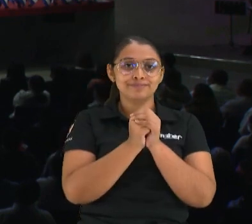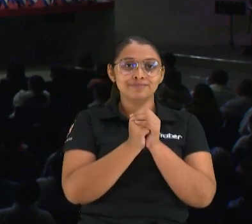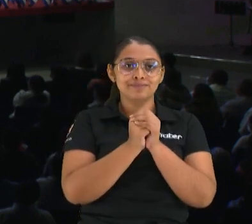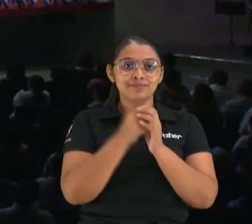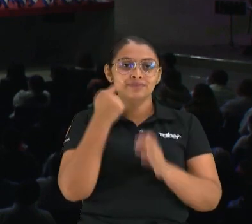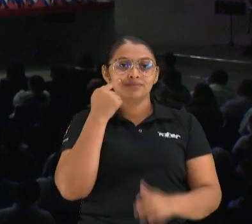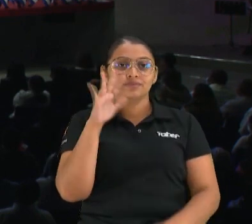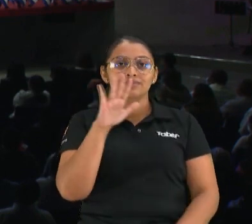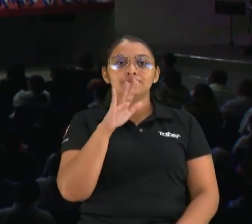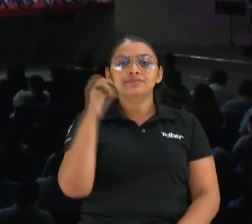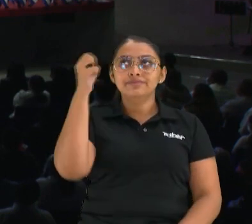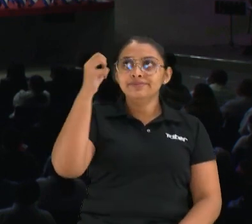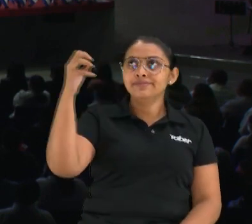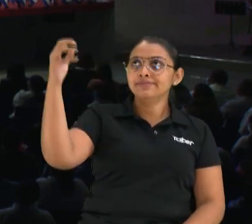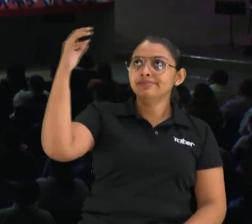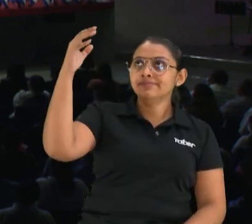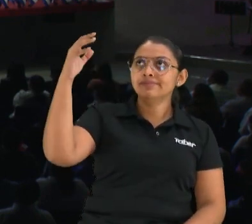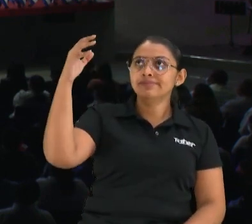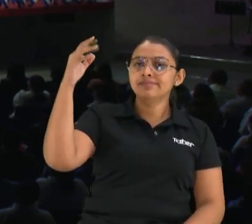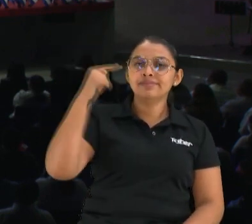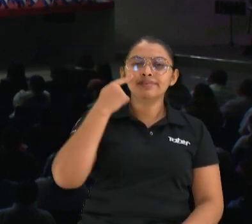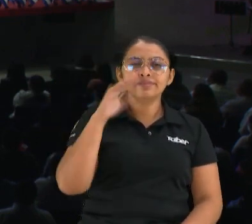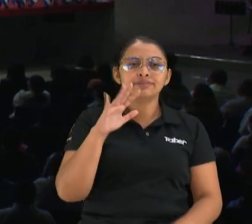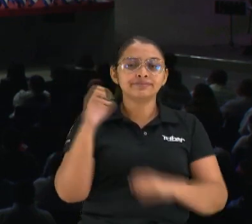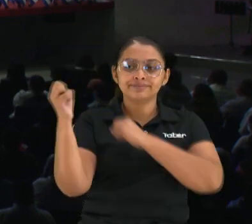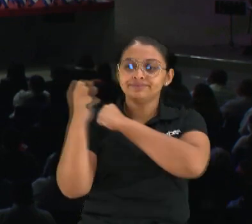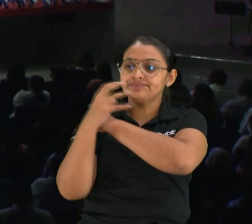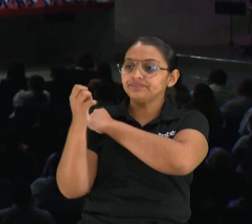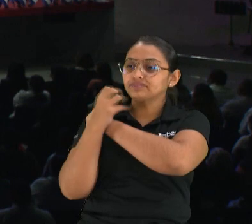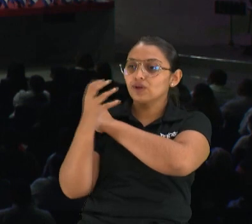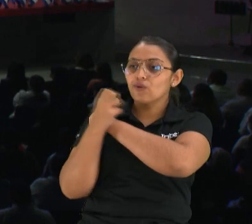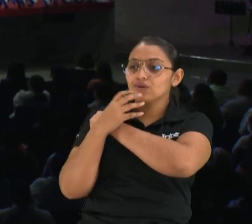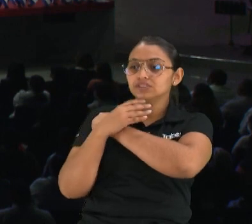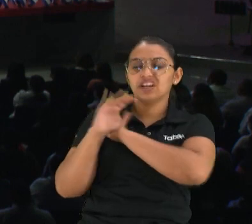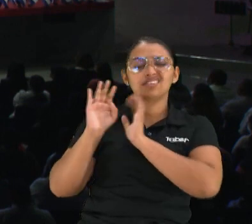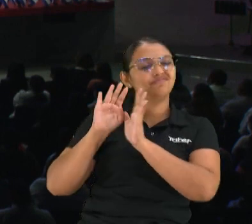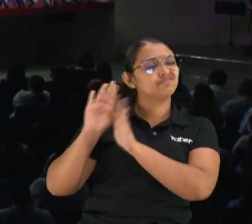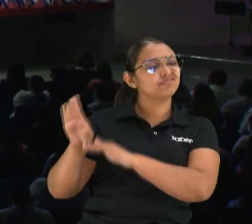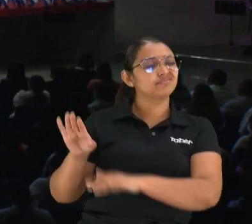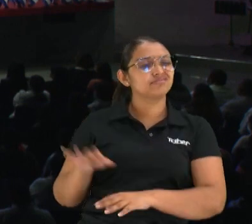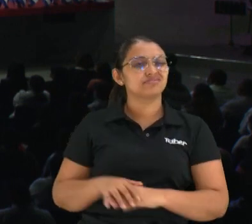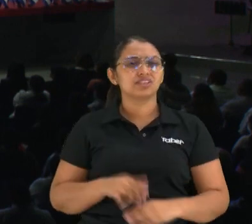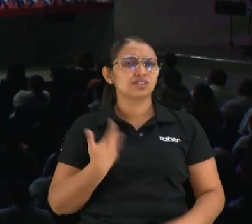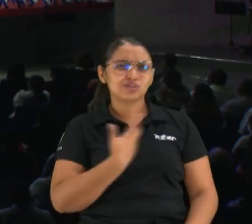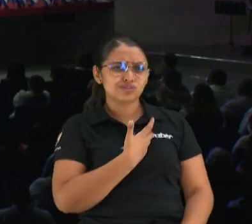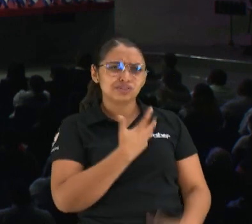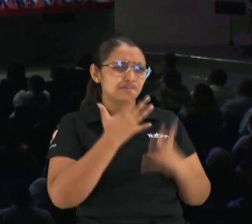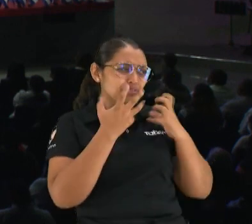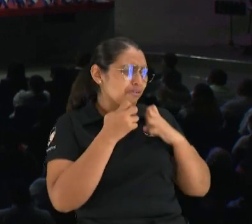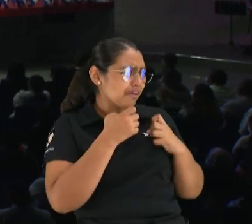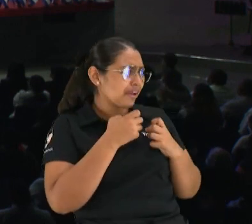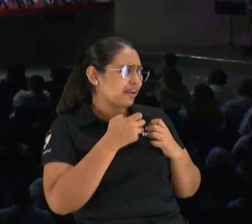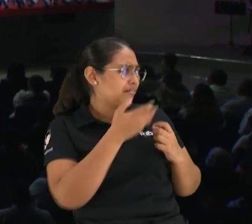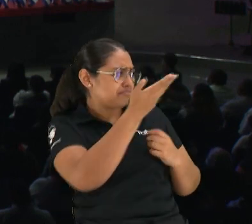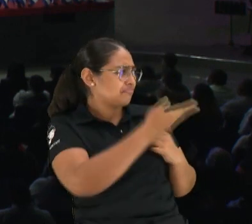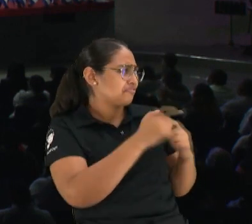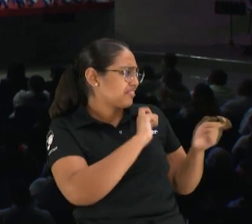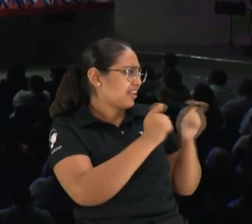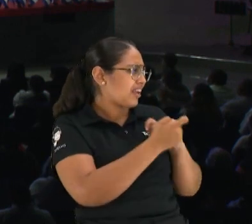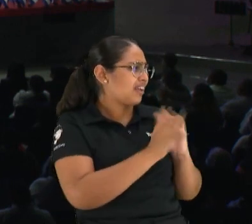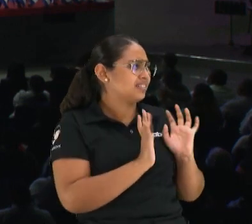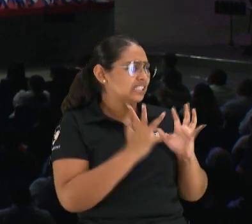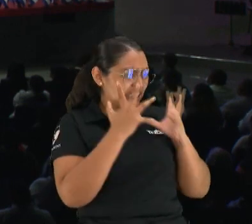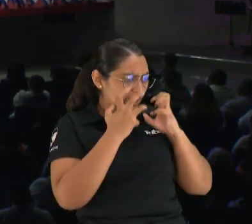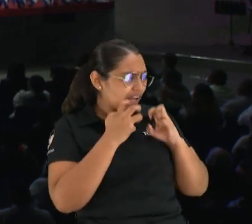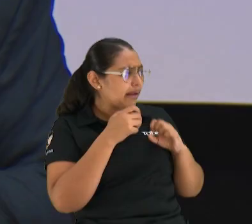consejo Ah no me revivir yo si nosotros no queremos nada solo queremos que te vaya bien por eso la palabra